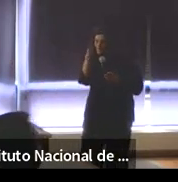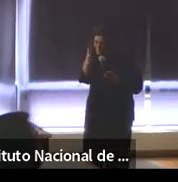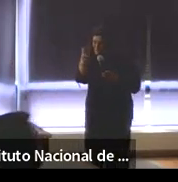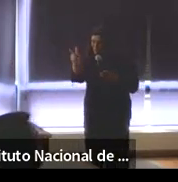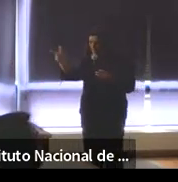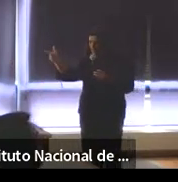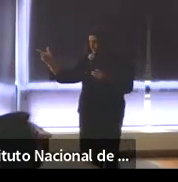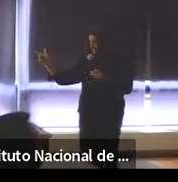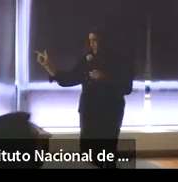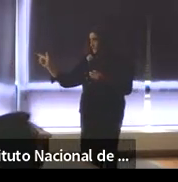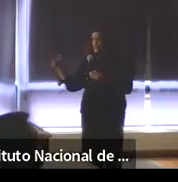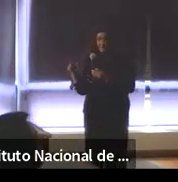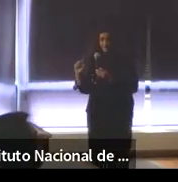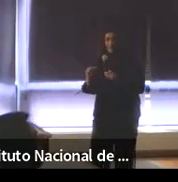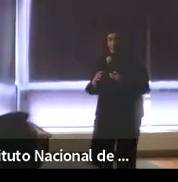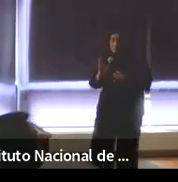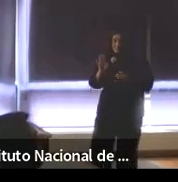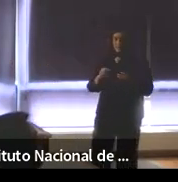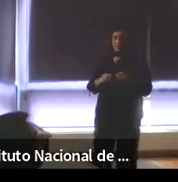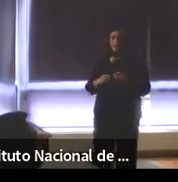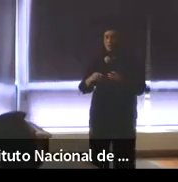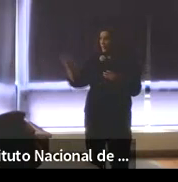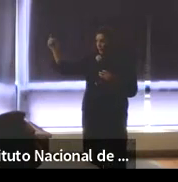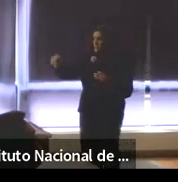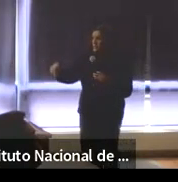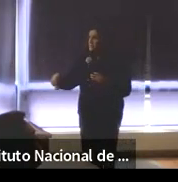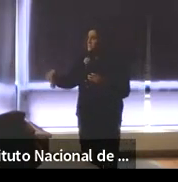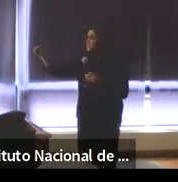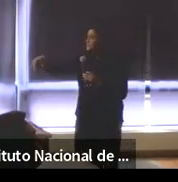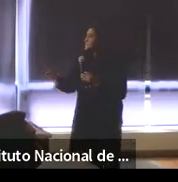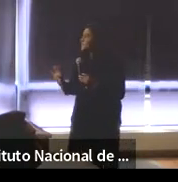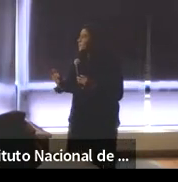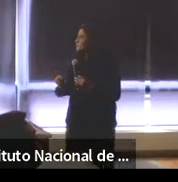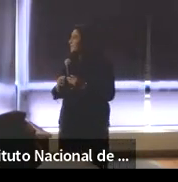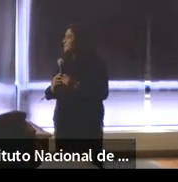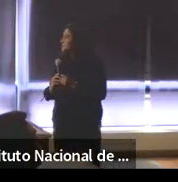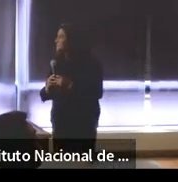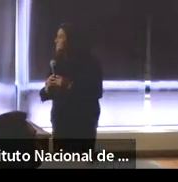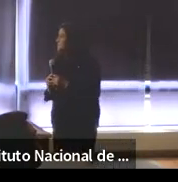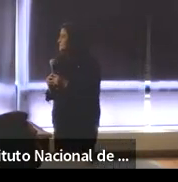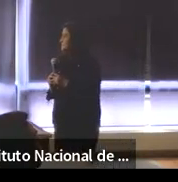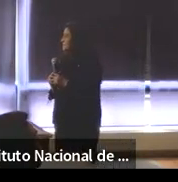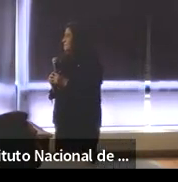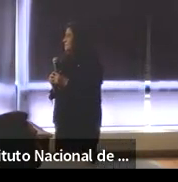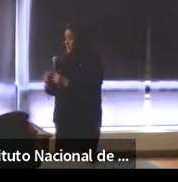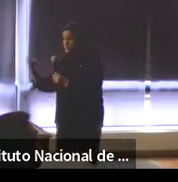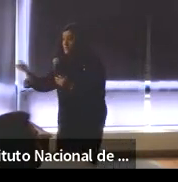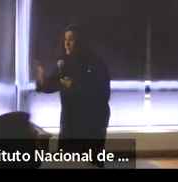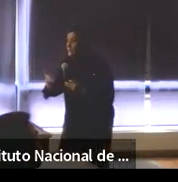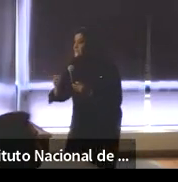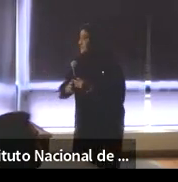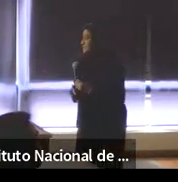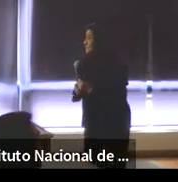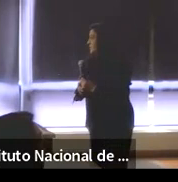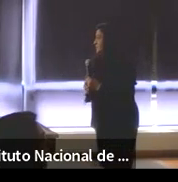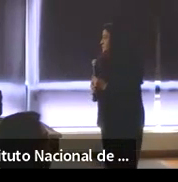que usted tenga pistola así detrás de alguien pero en una organización tú estás por voluntad eso